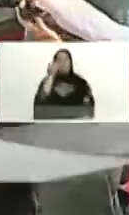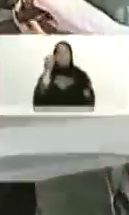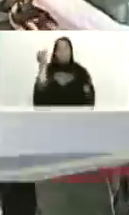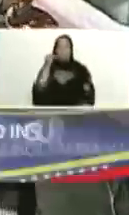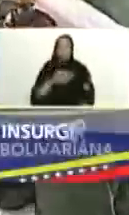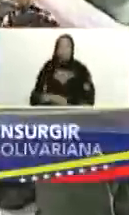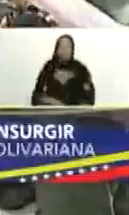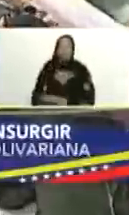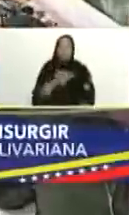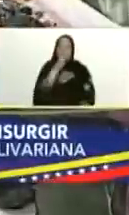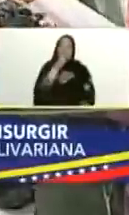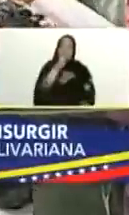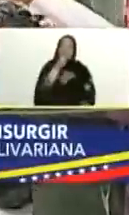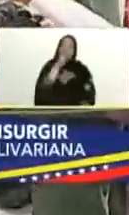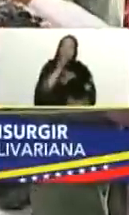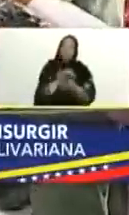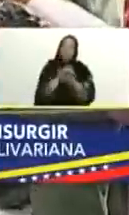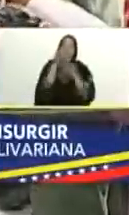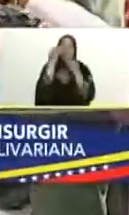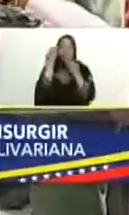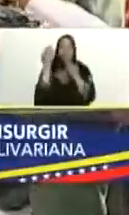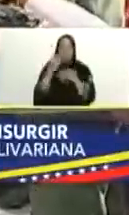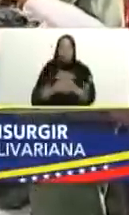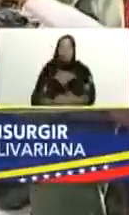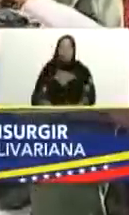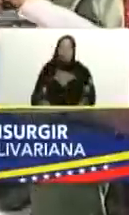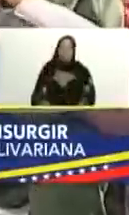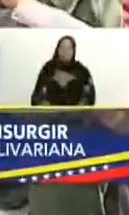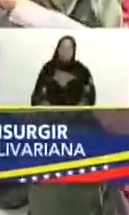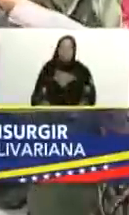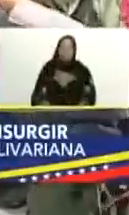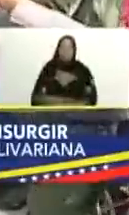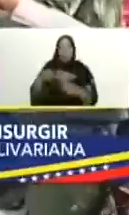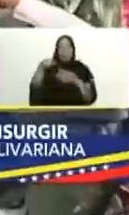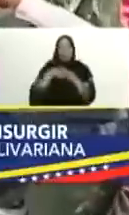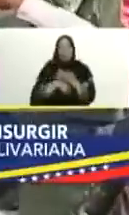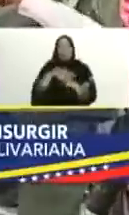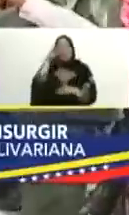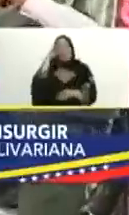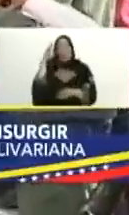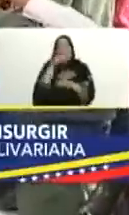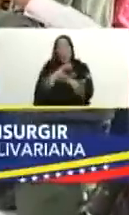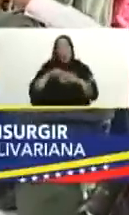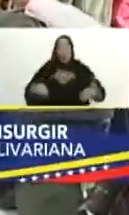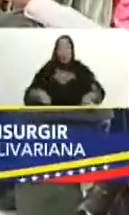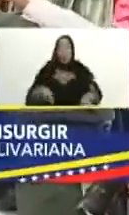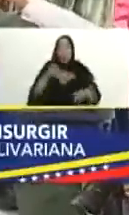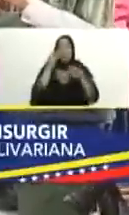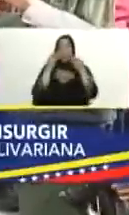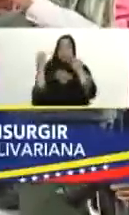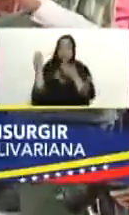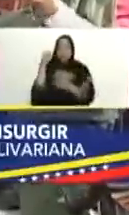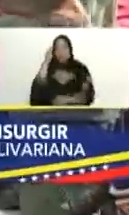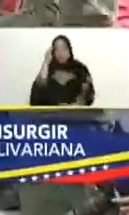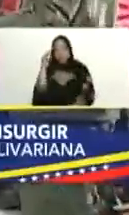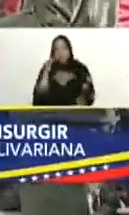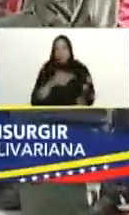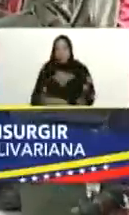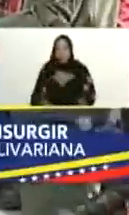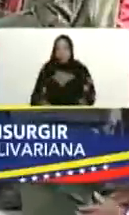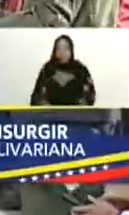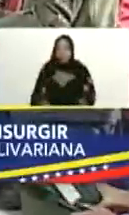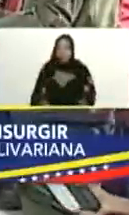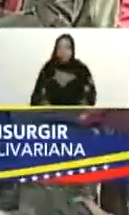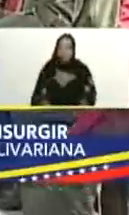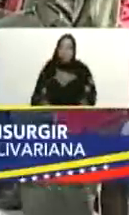Dale el micrófono, Suárez Churio. Danos un saludo. De la profundidad de la milicia. Mi comandante en jefe, la milicia